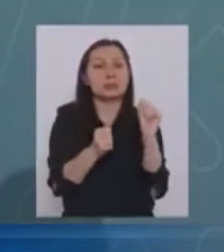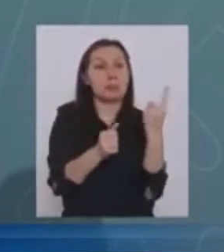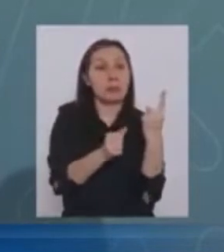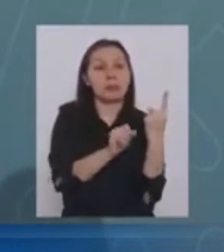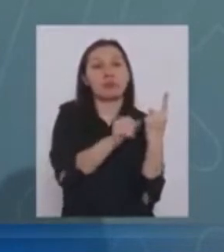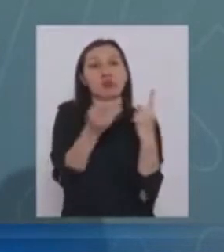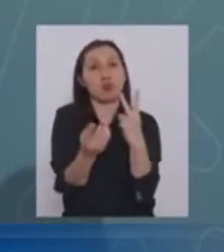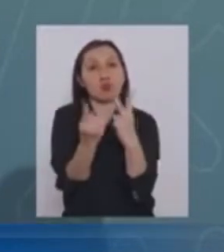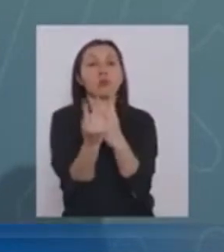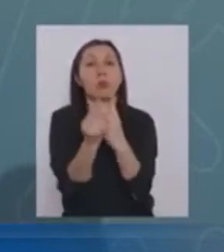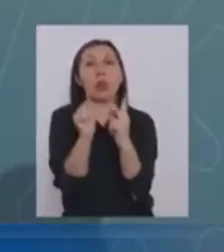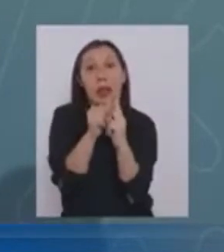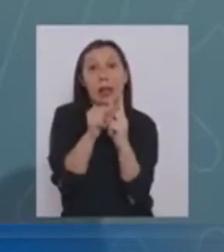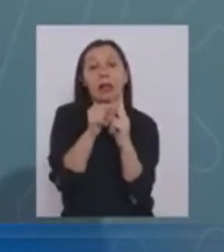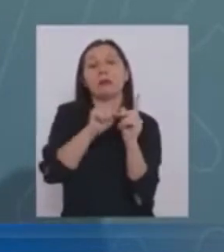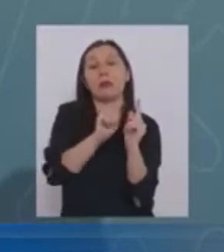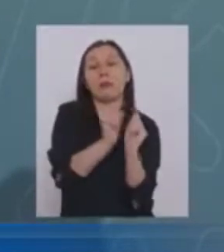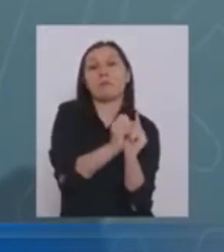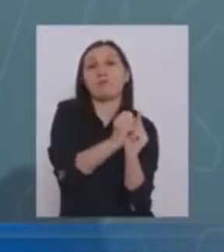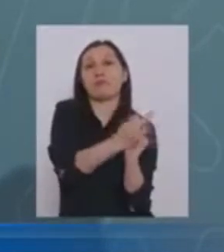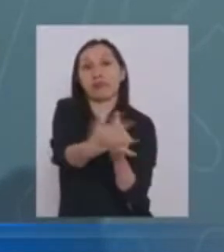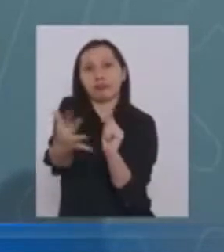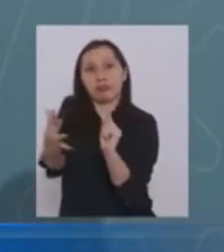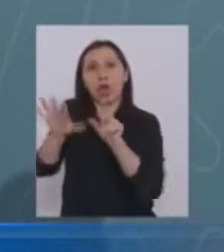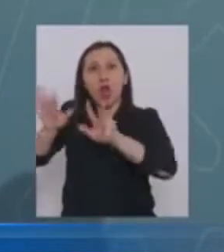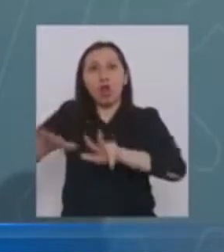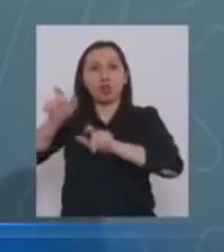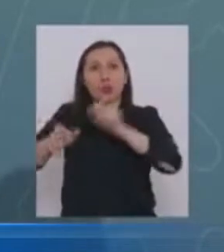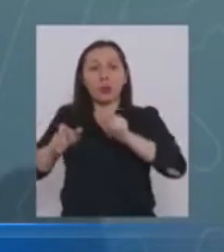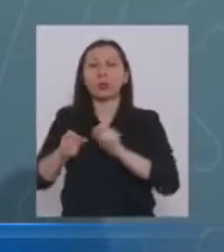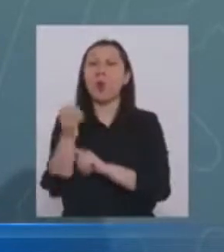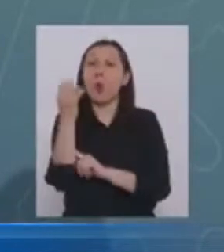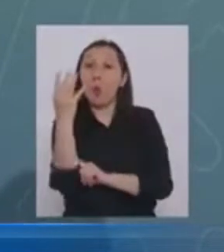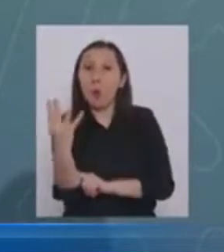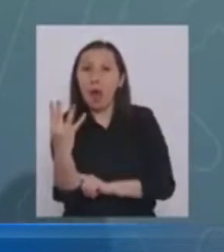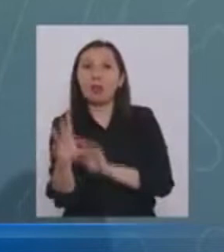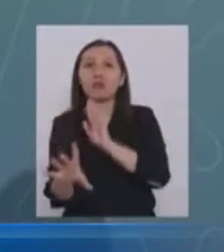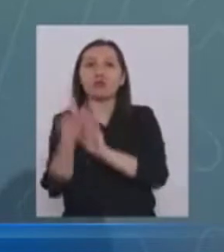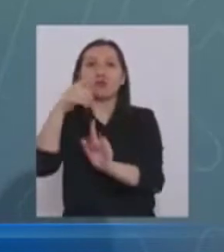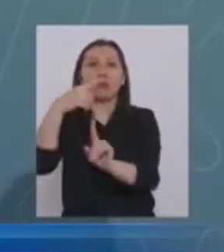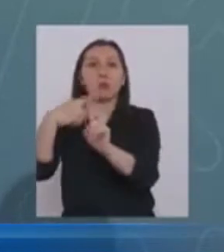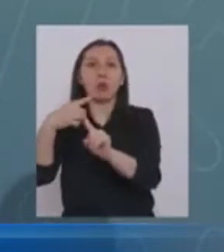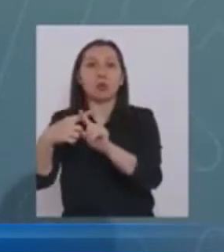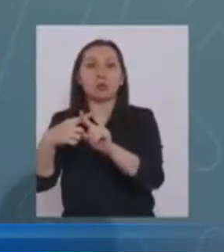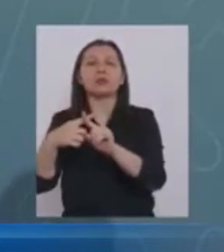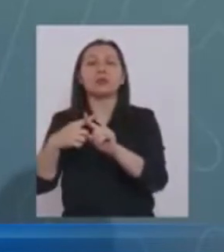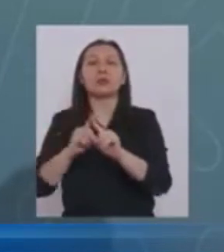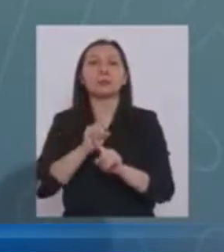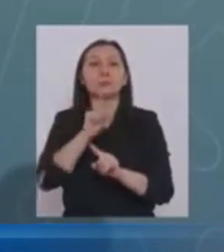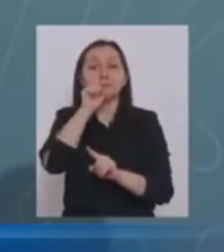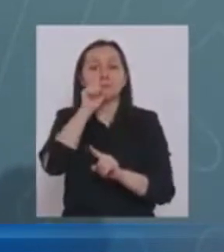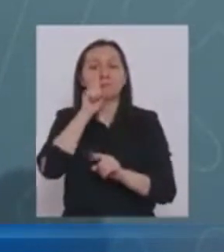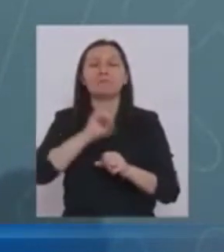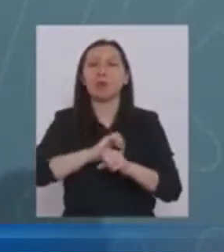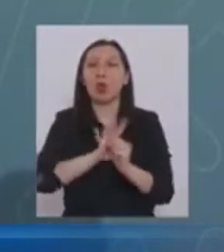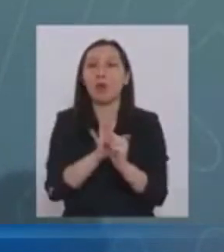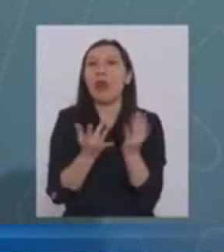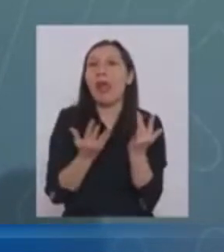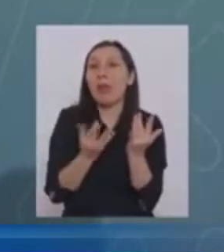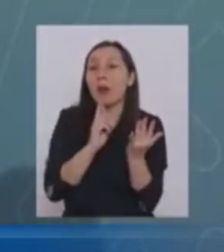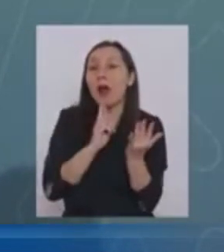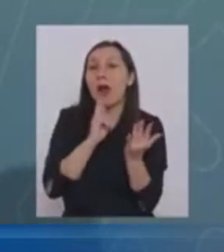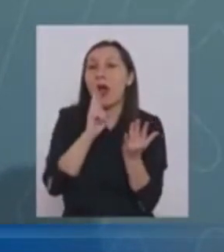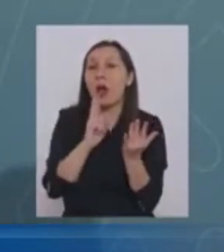con variante o mico de ellos cuatro personas han resultado positivos para asarco 2 se está a la espera de los